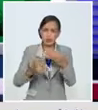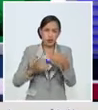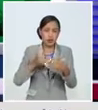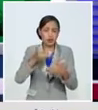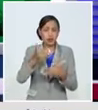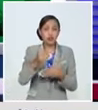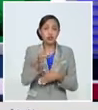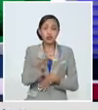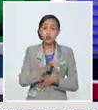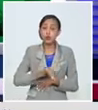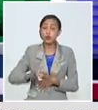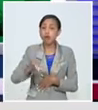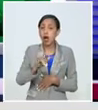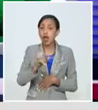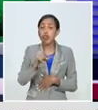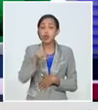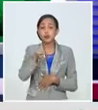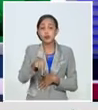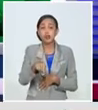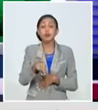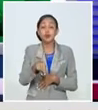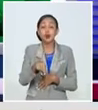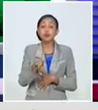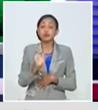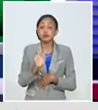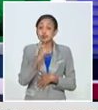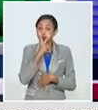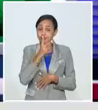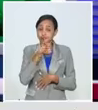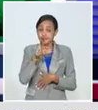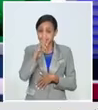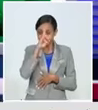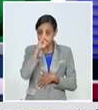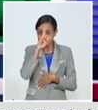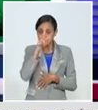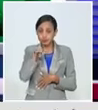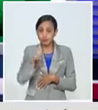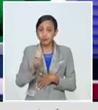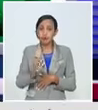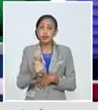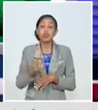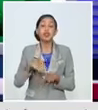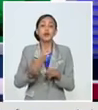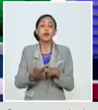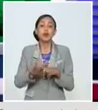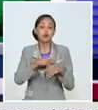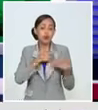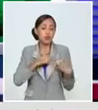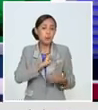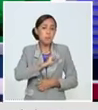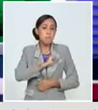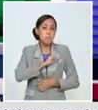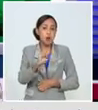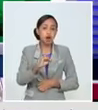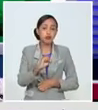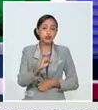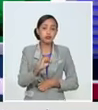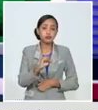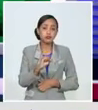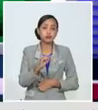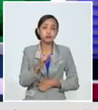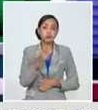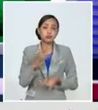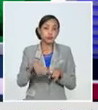en la evolución de su cuadro clínico, pues realmente hace una parada cardíaca, de la cual no